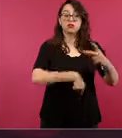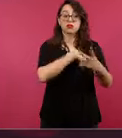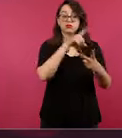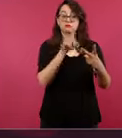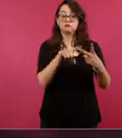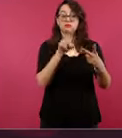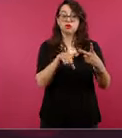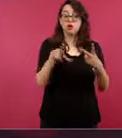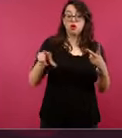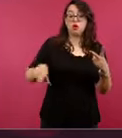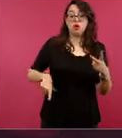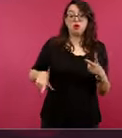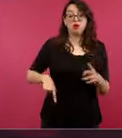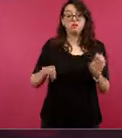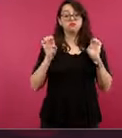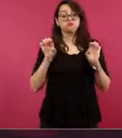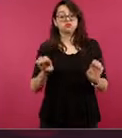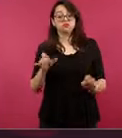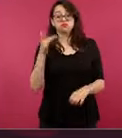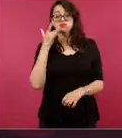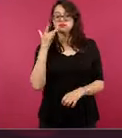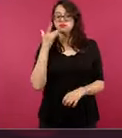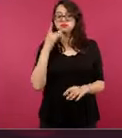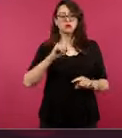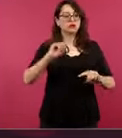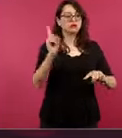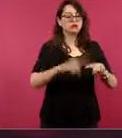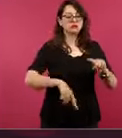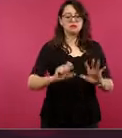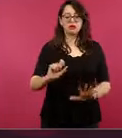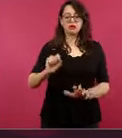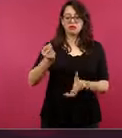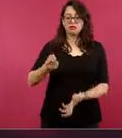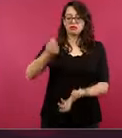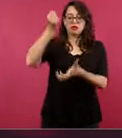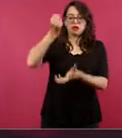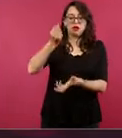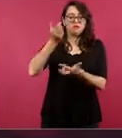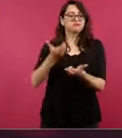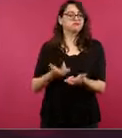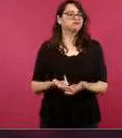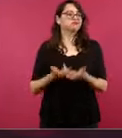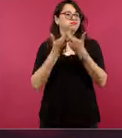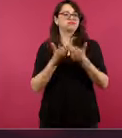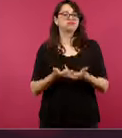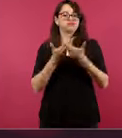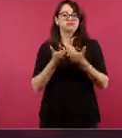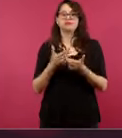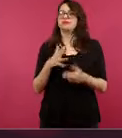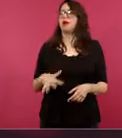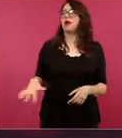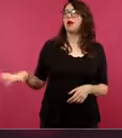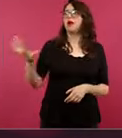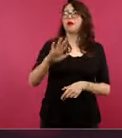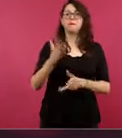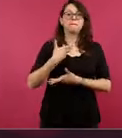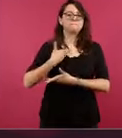lujos, y que eso nos iba a permitir contar con mucho dinero,